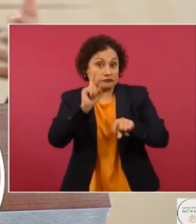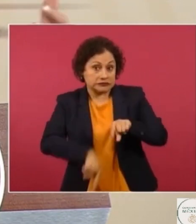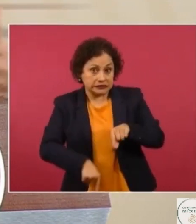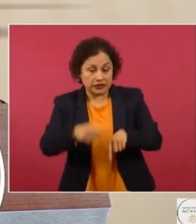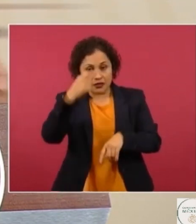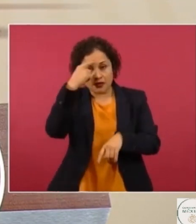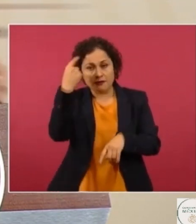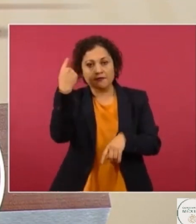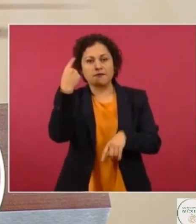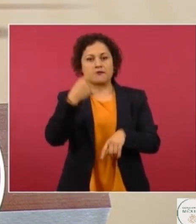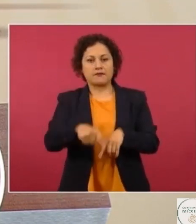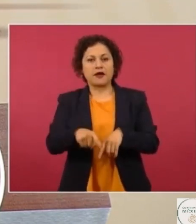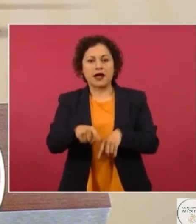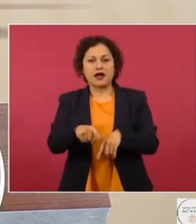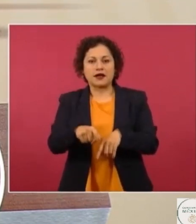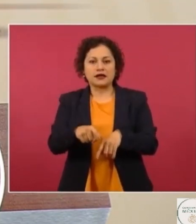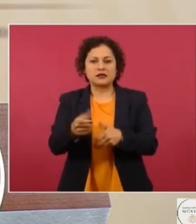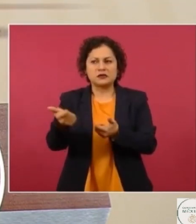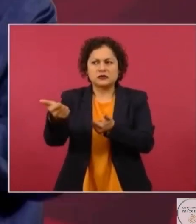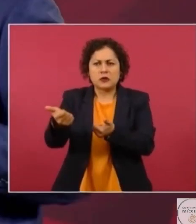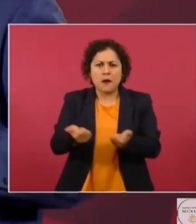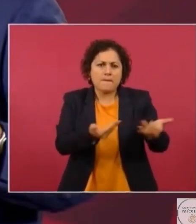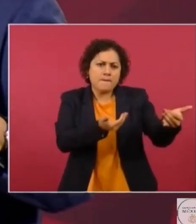que se puedan